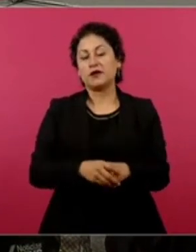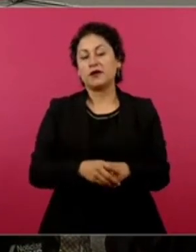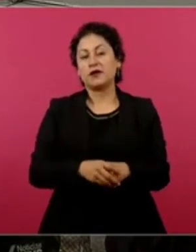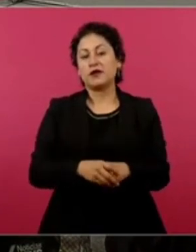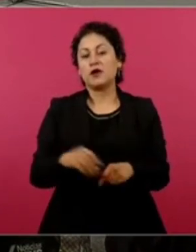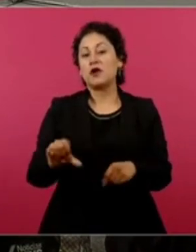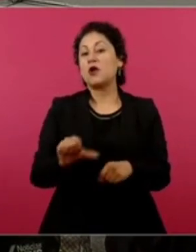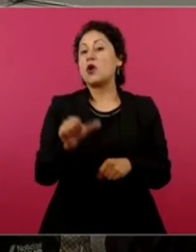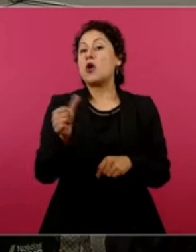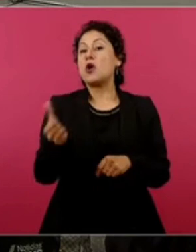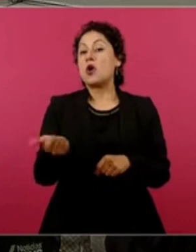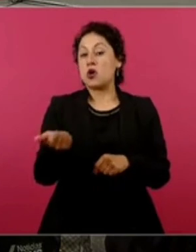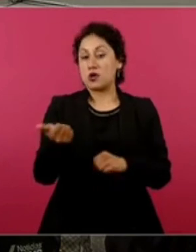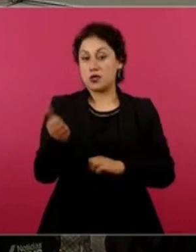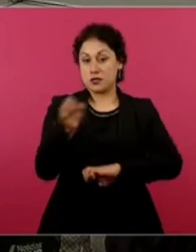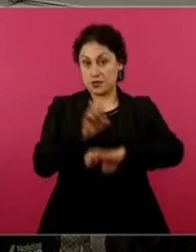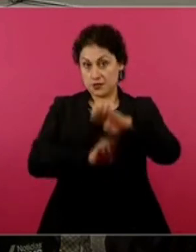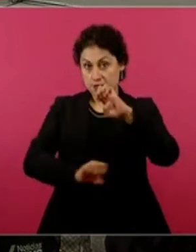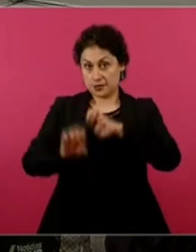otras empresas